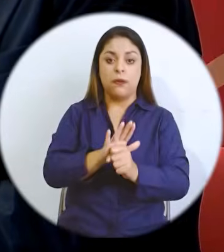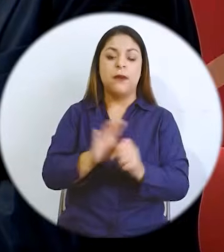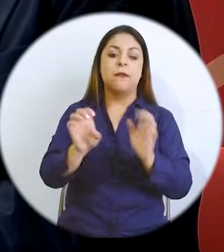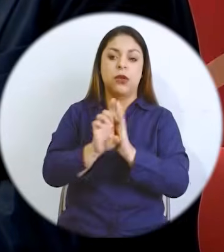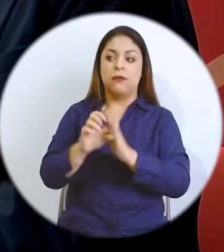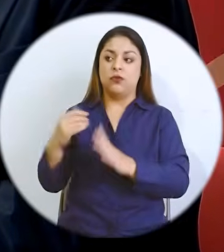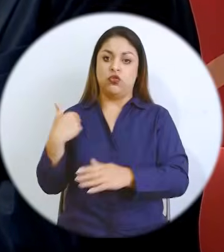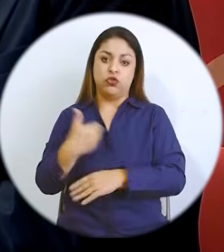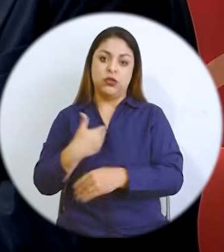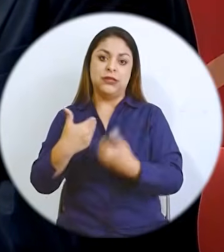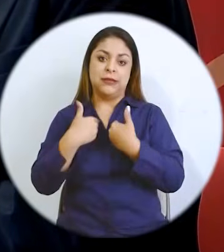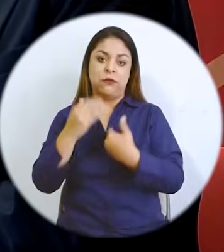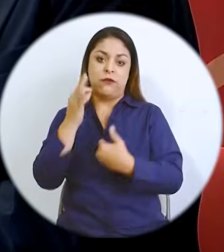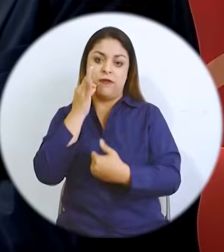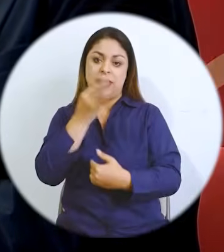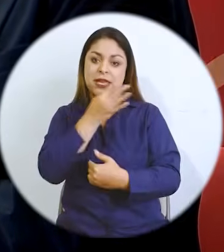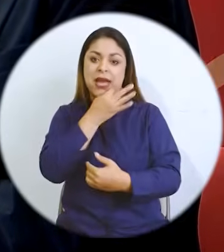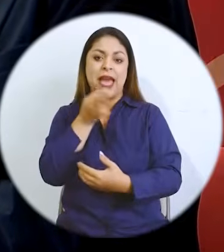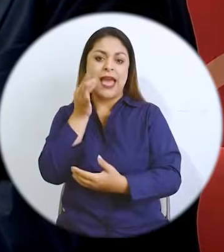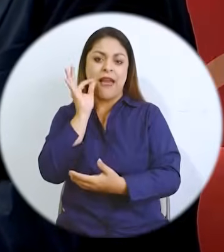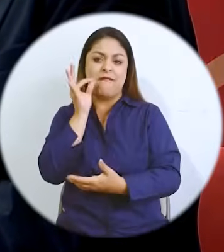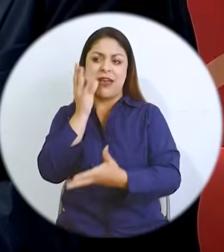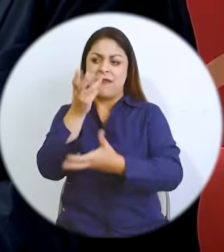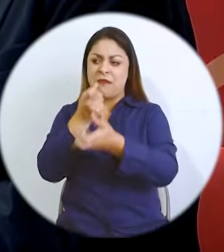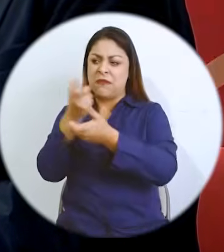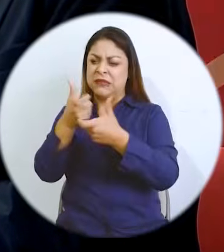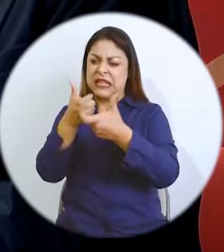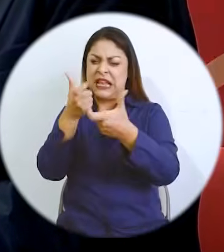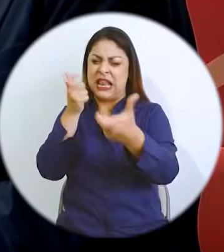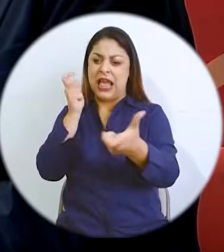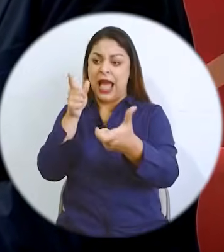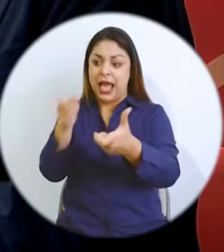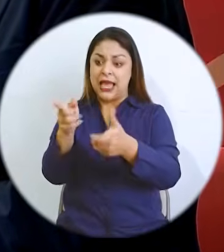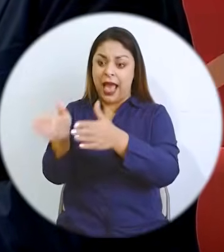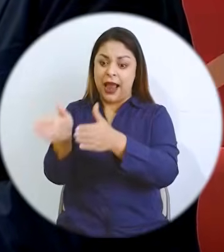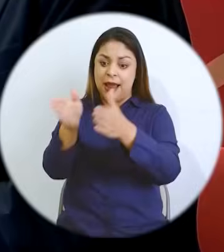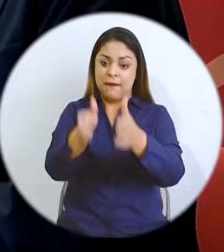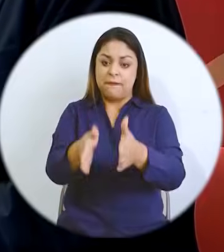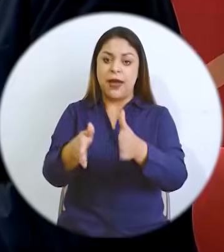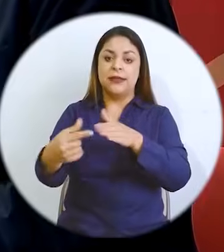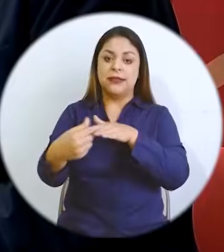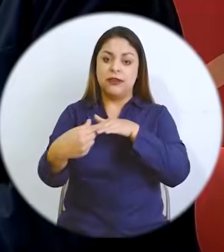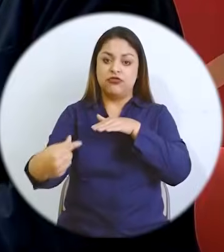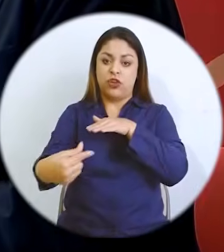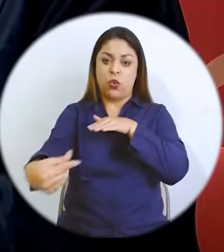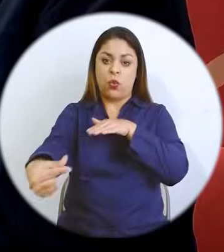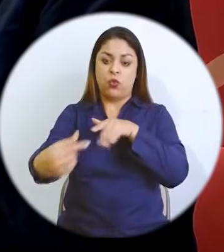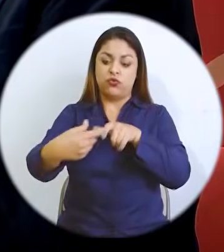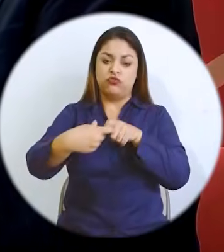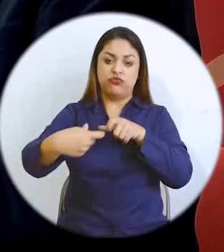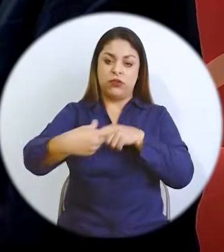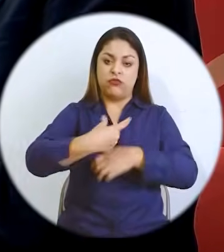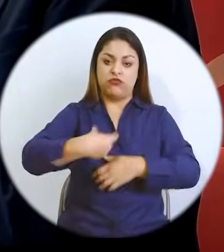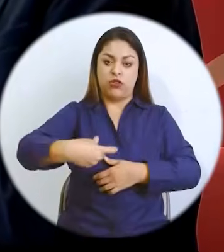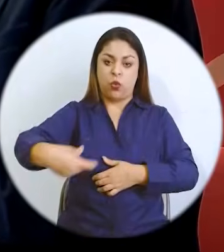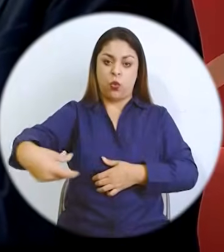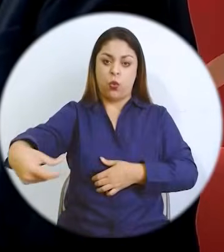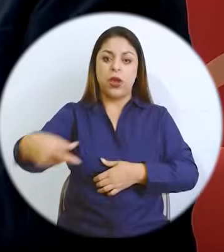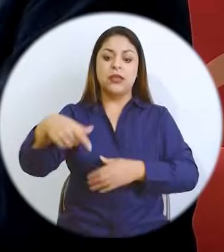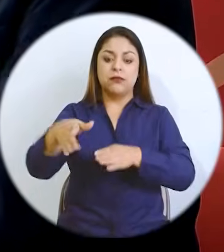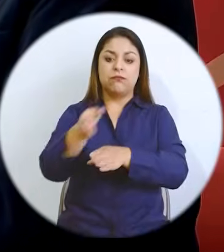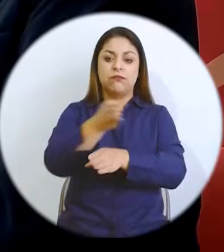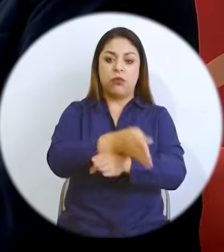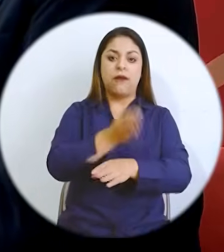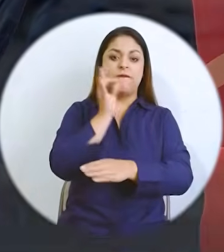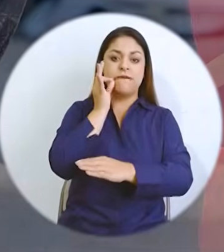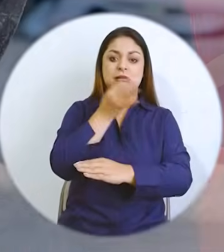con café inmensa y está prácticamente a la par de donde están las nacientes. O sea, está el cañón del río